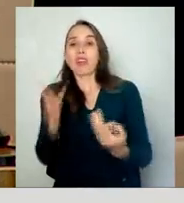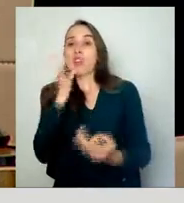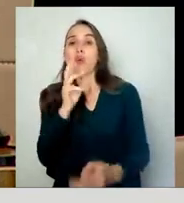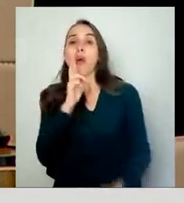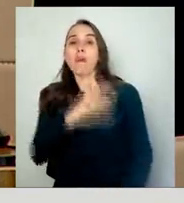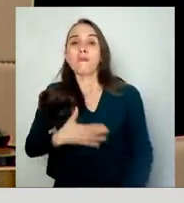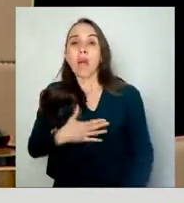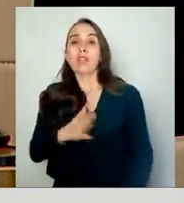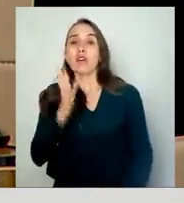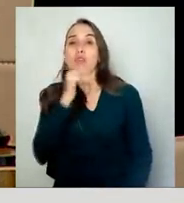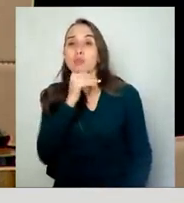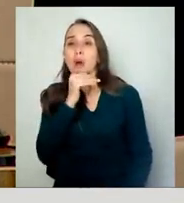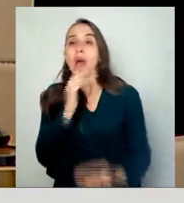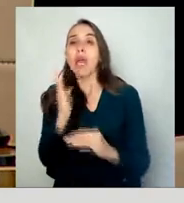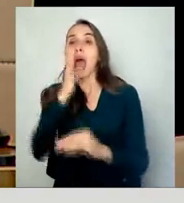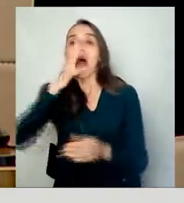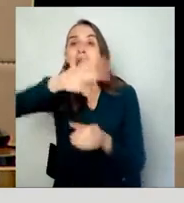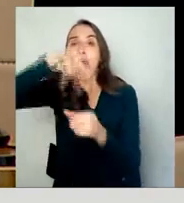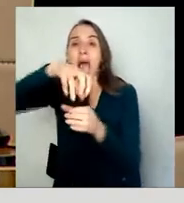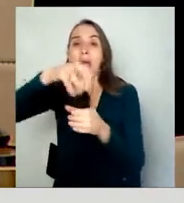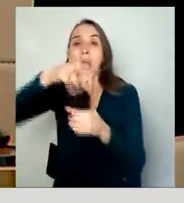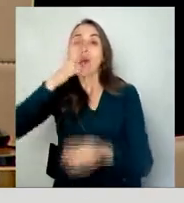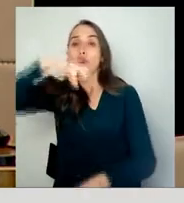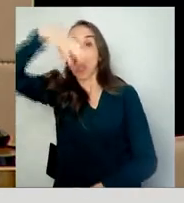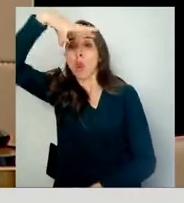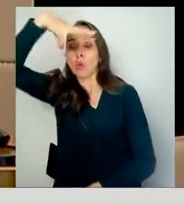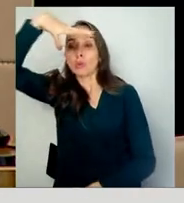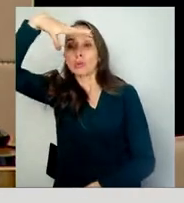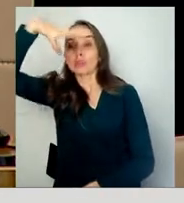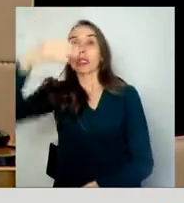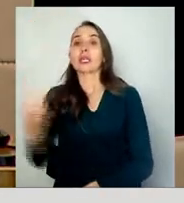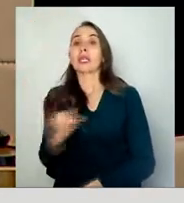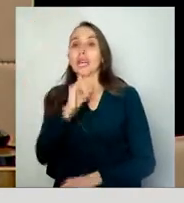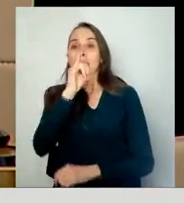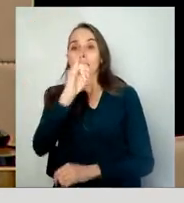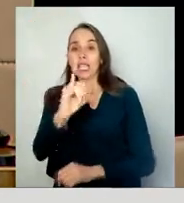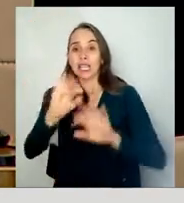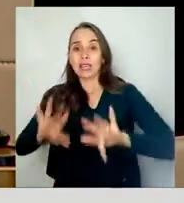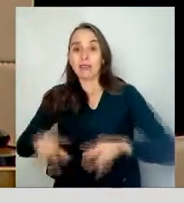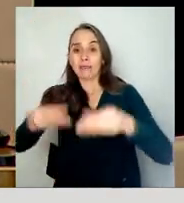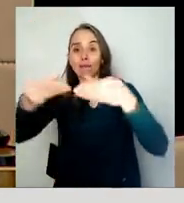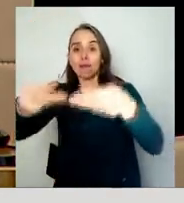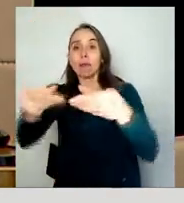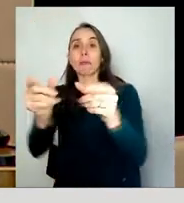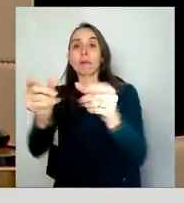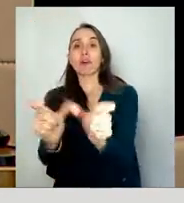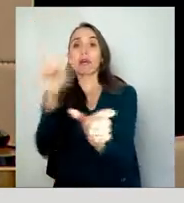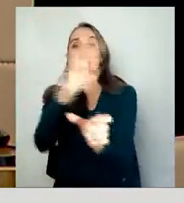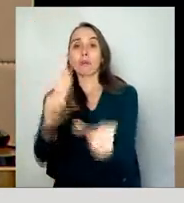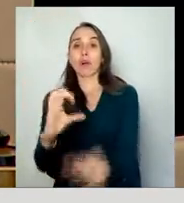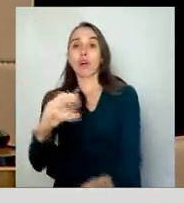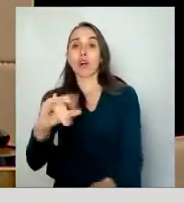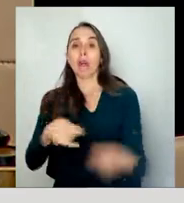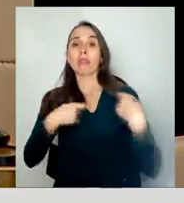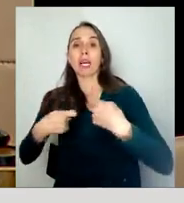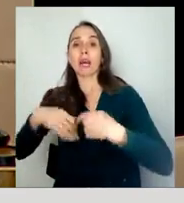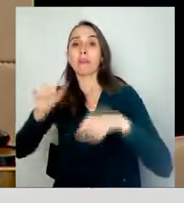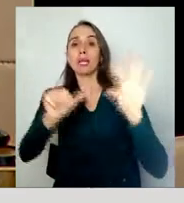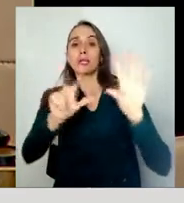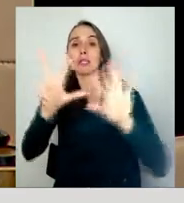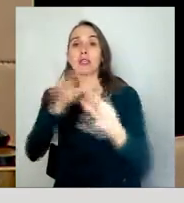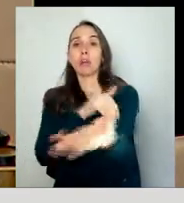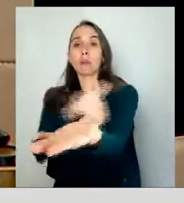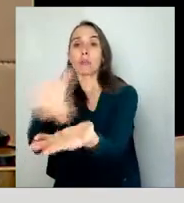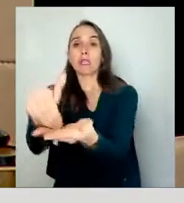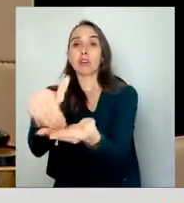básicos como el agua a la luz un informe de la contraloría constata que la cona gastado más de 68 millones de pesos en